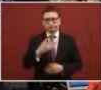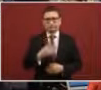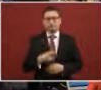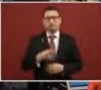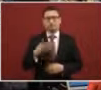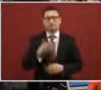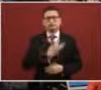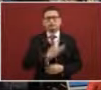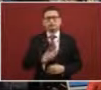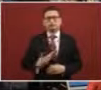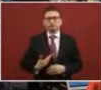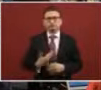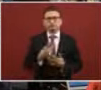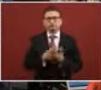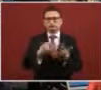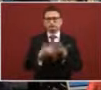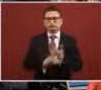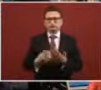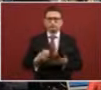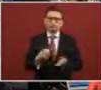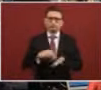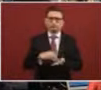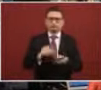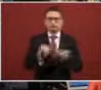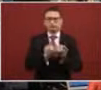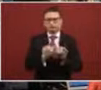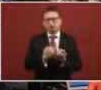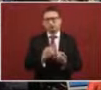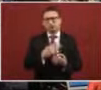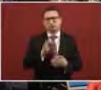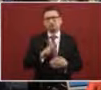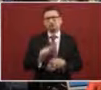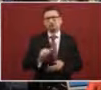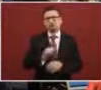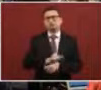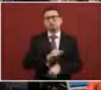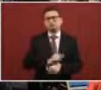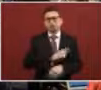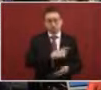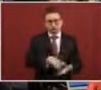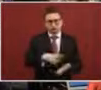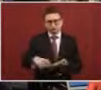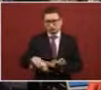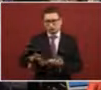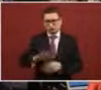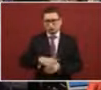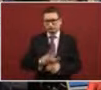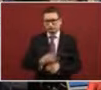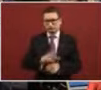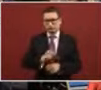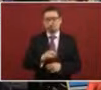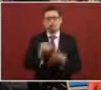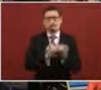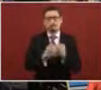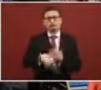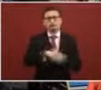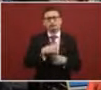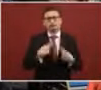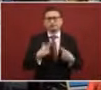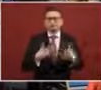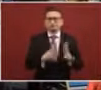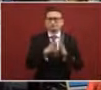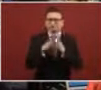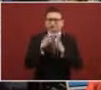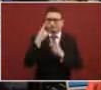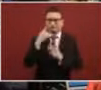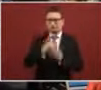del señor presidente, que no nada más era el hecho de comprar los vehículos, sino también el poder participar en esta